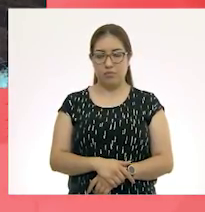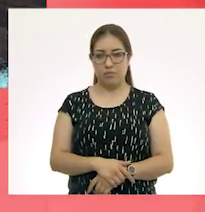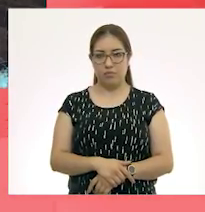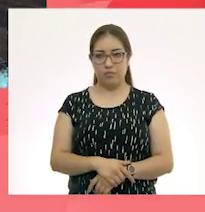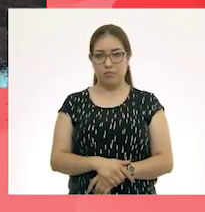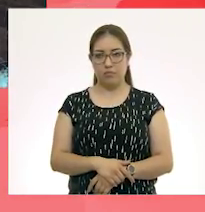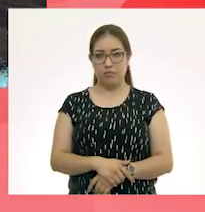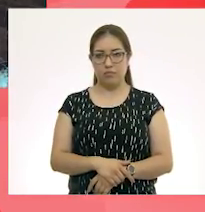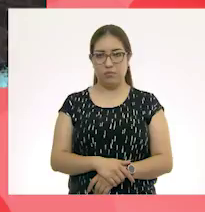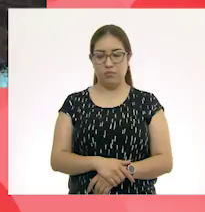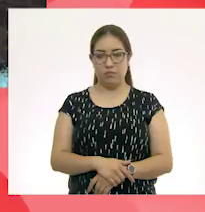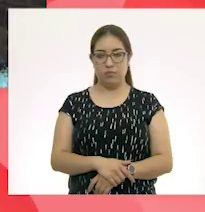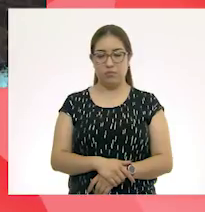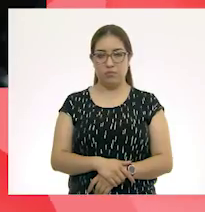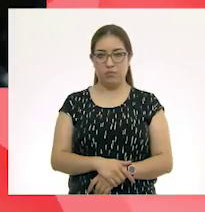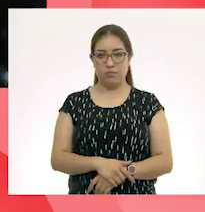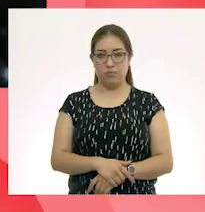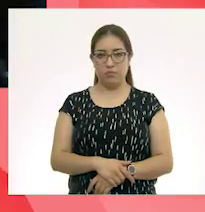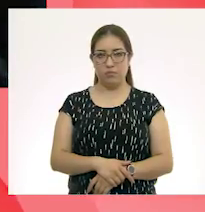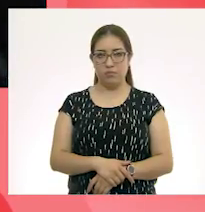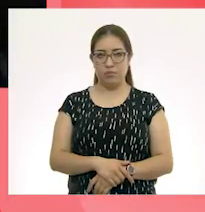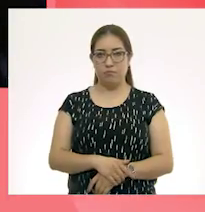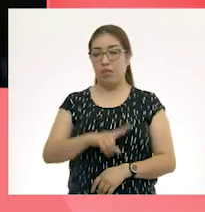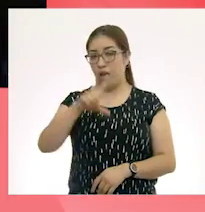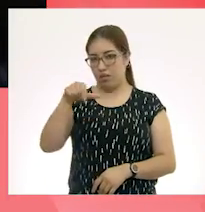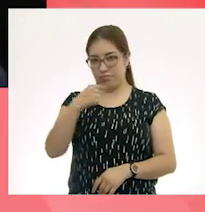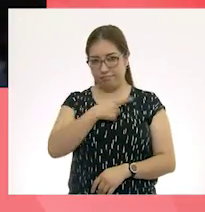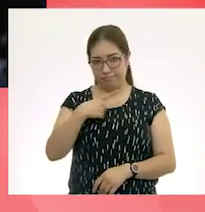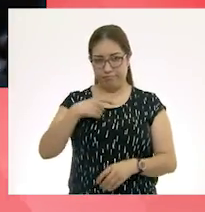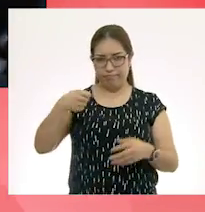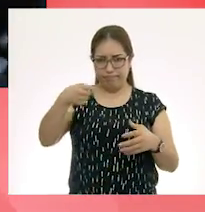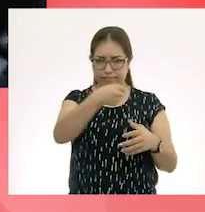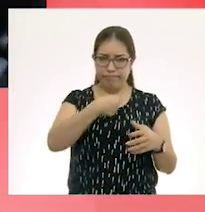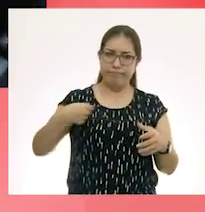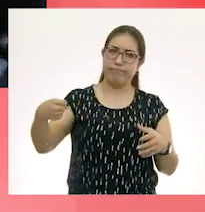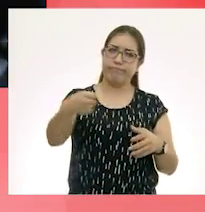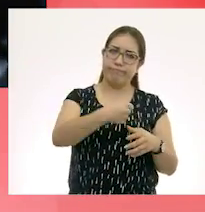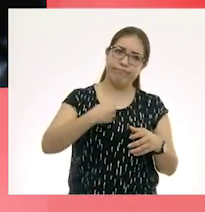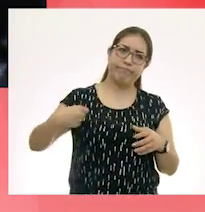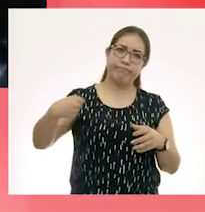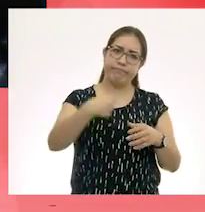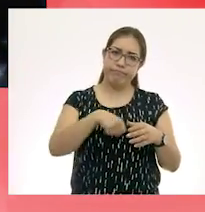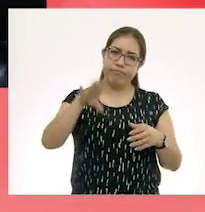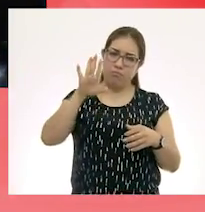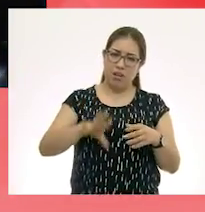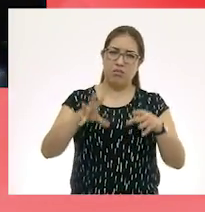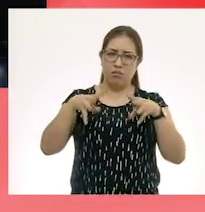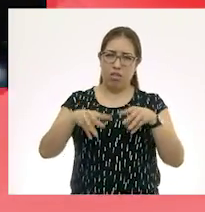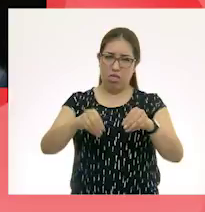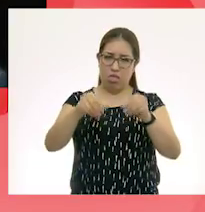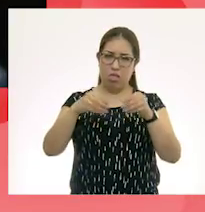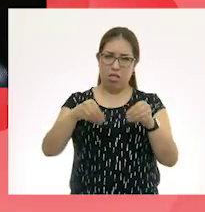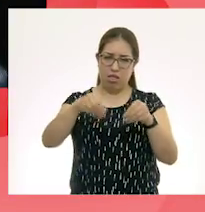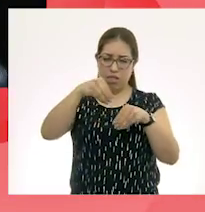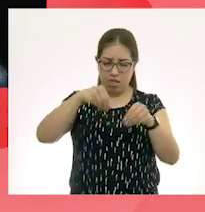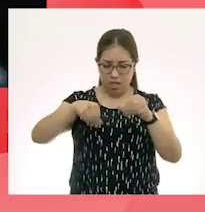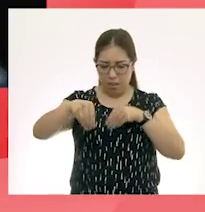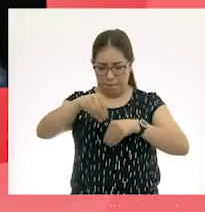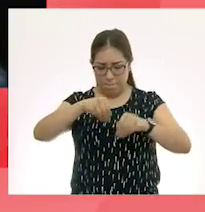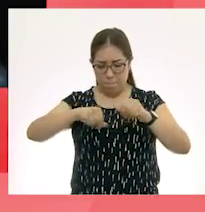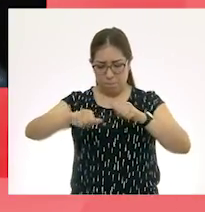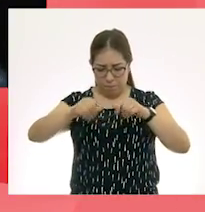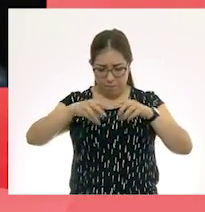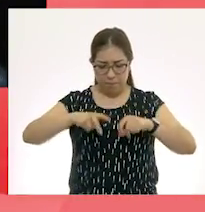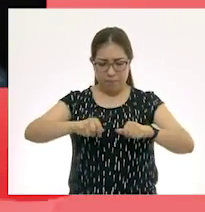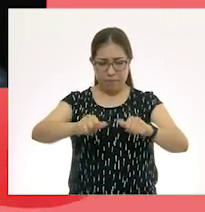Entonces le bate así, Se bate y queda así se bate. una pequeña masa, Sí, la bolita de masa. la